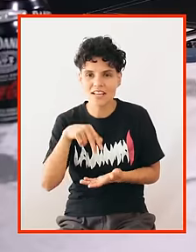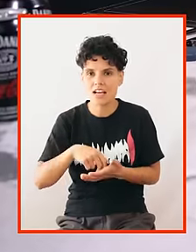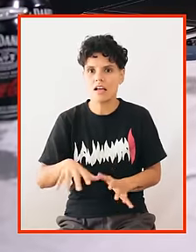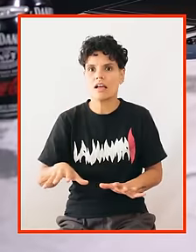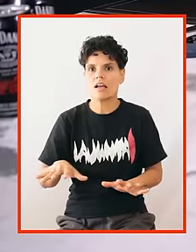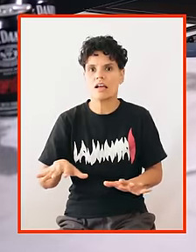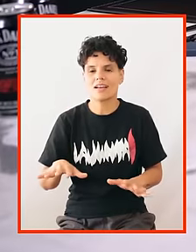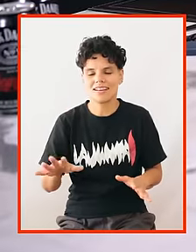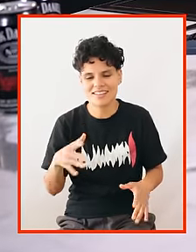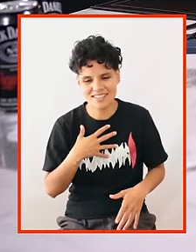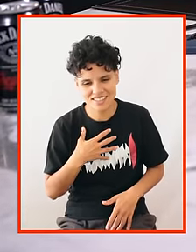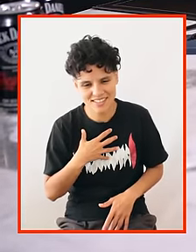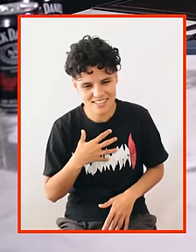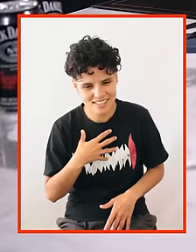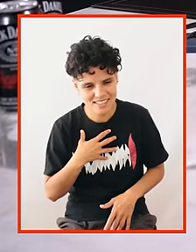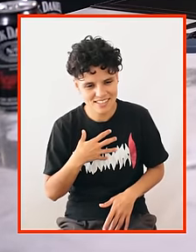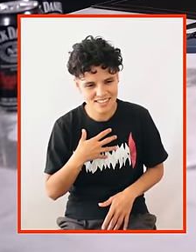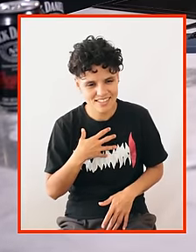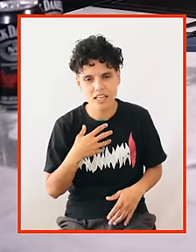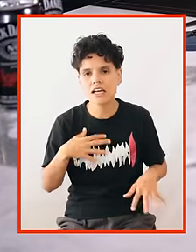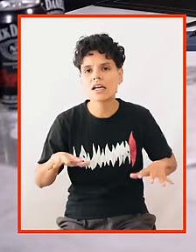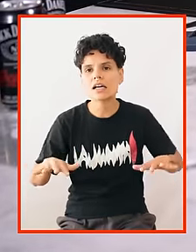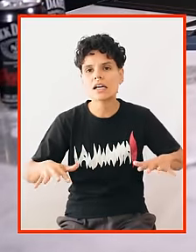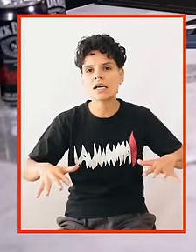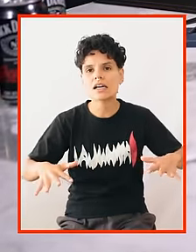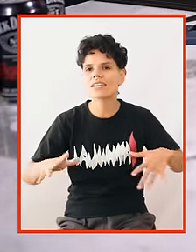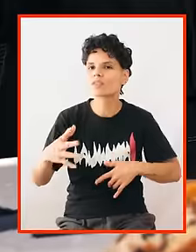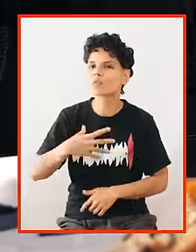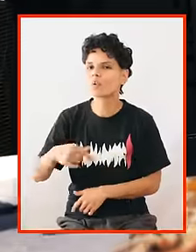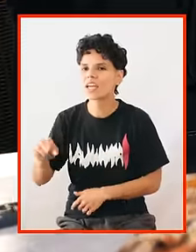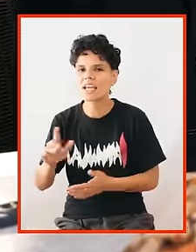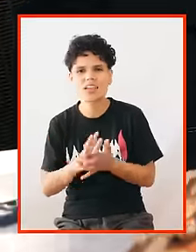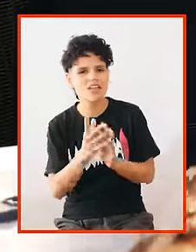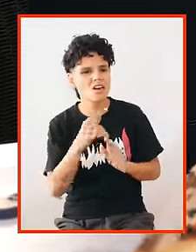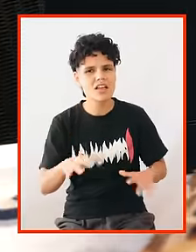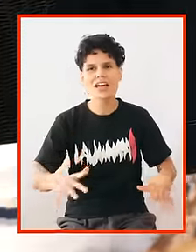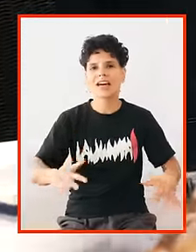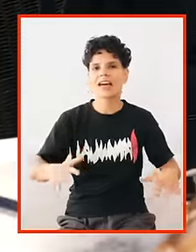susto! Gritándole las manitos. Y tu hija y todo.